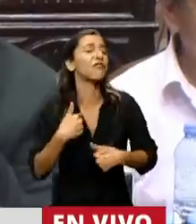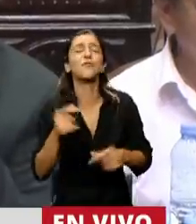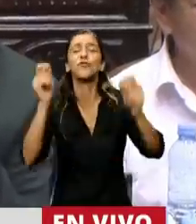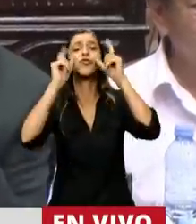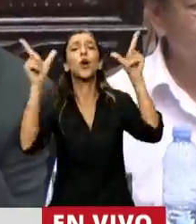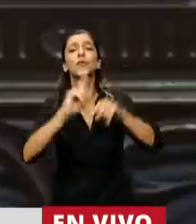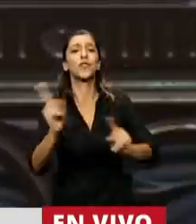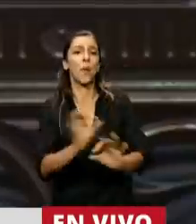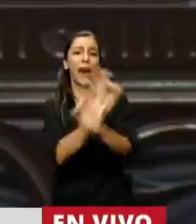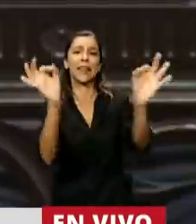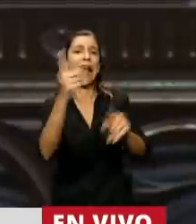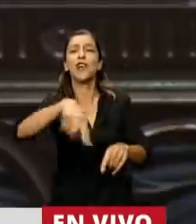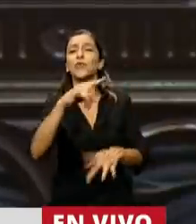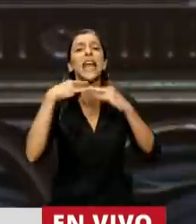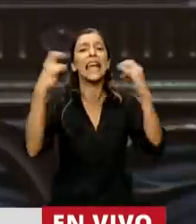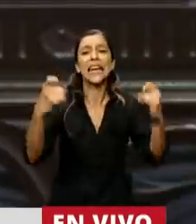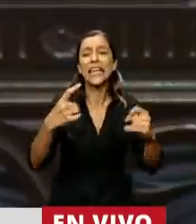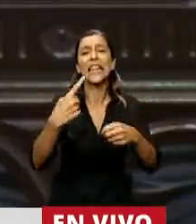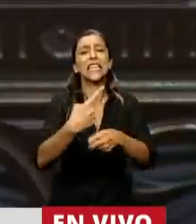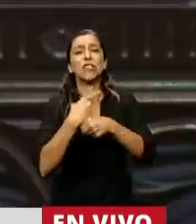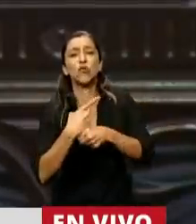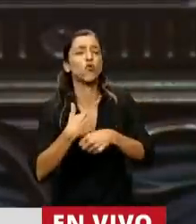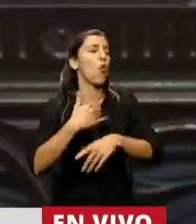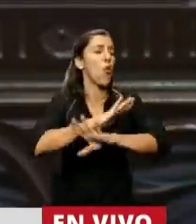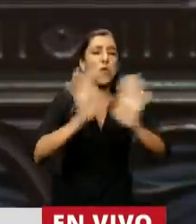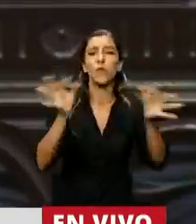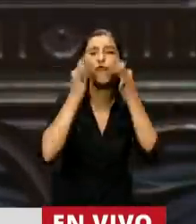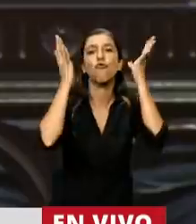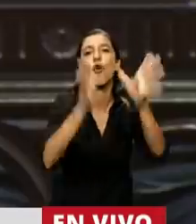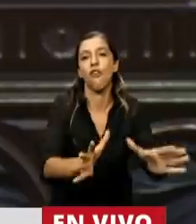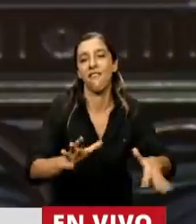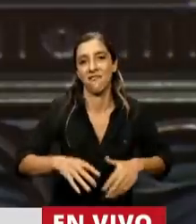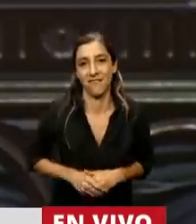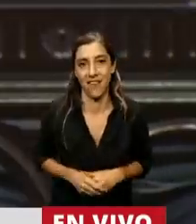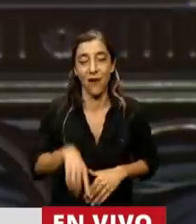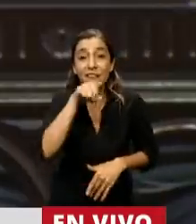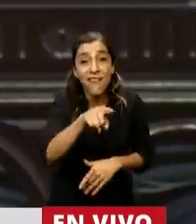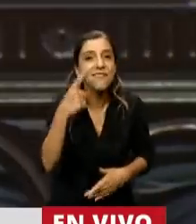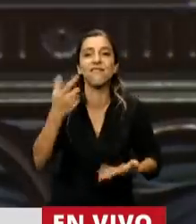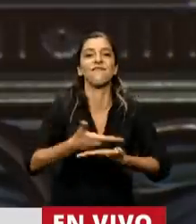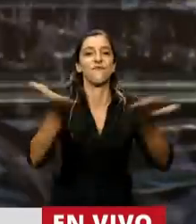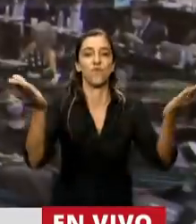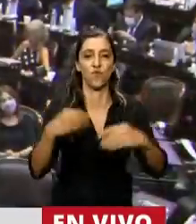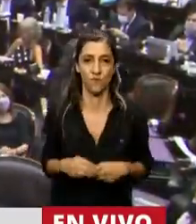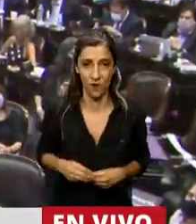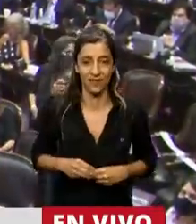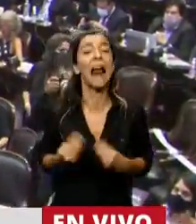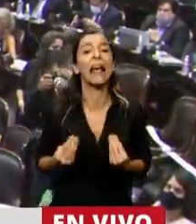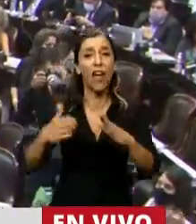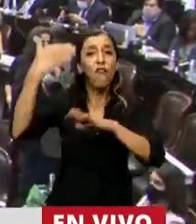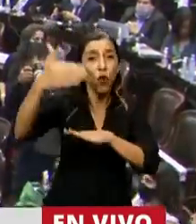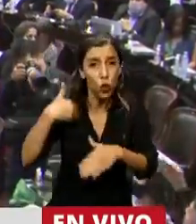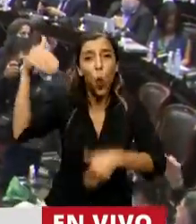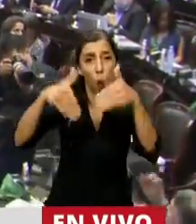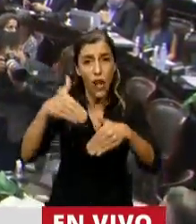kristen todo lo que quieran insulten no todo lo que quieran porque la mayor certeza también de que la próxima elección se la vamos